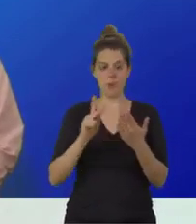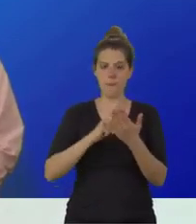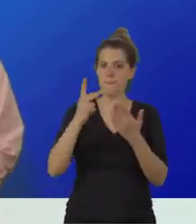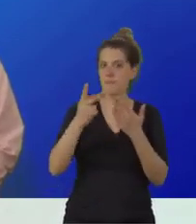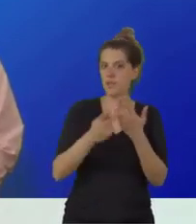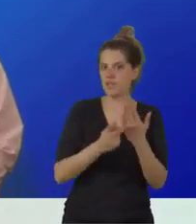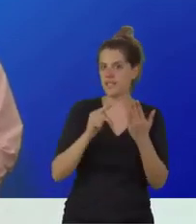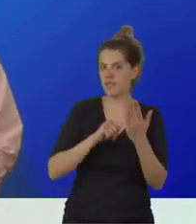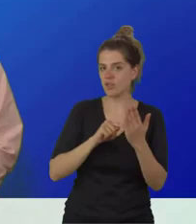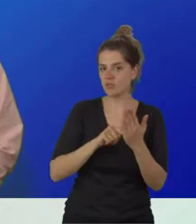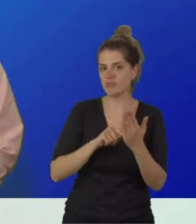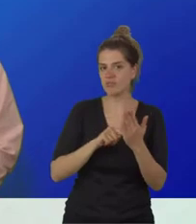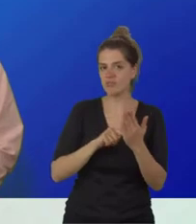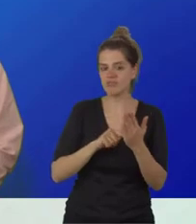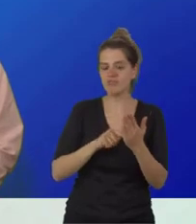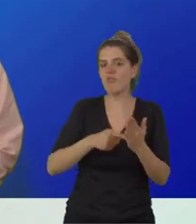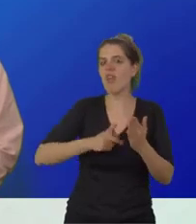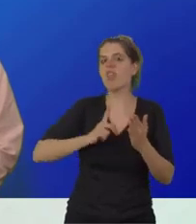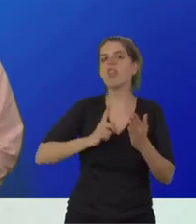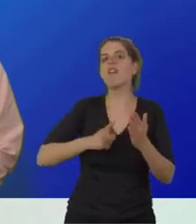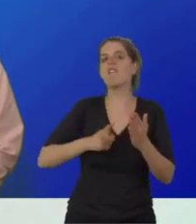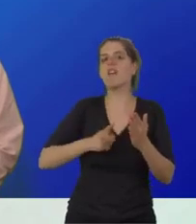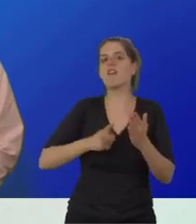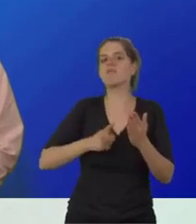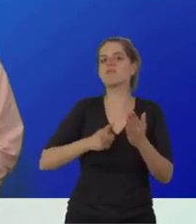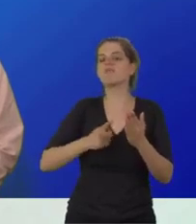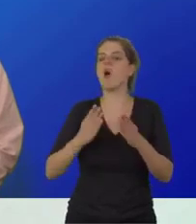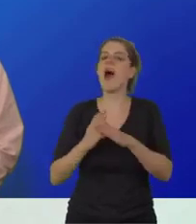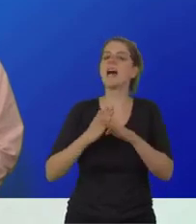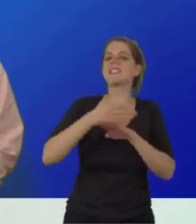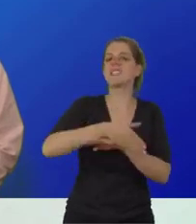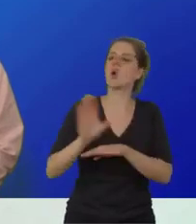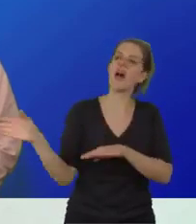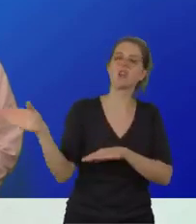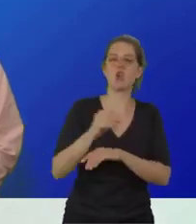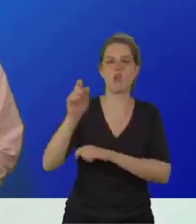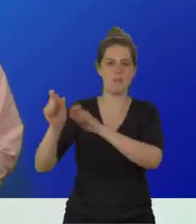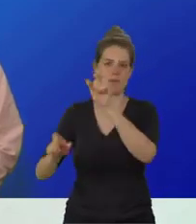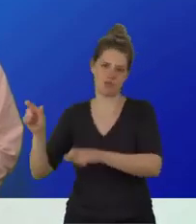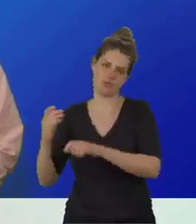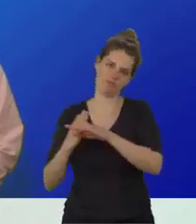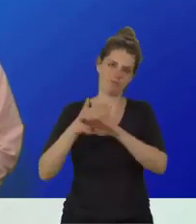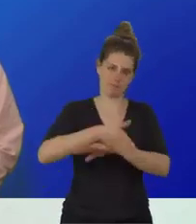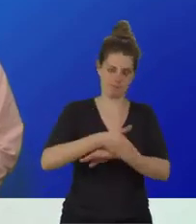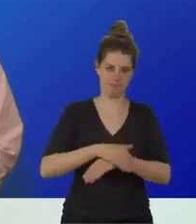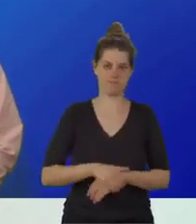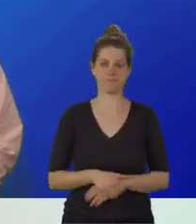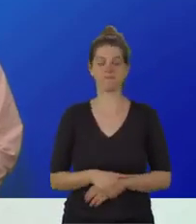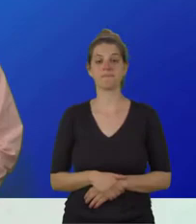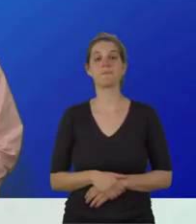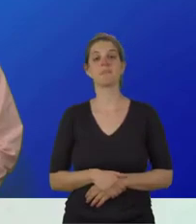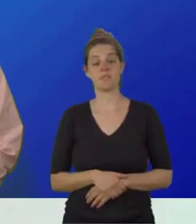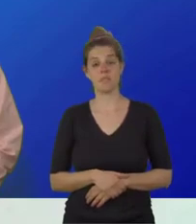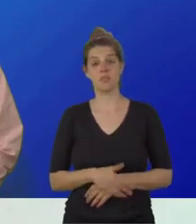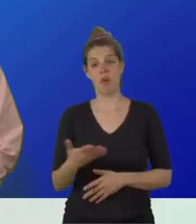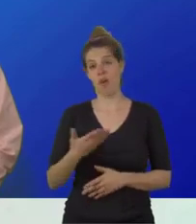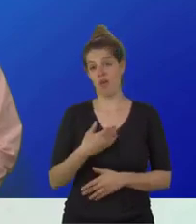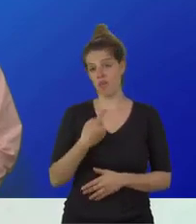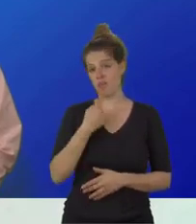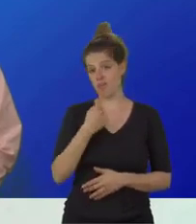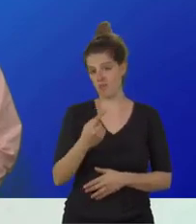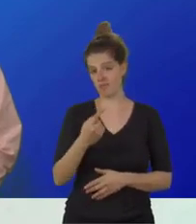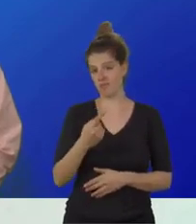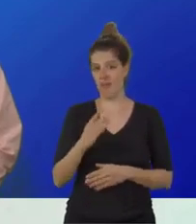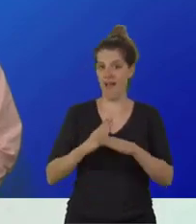siempre está hablando de que ese proyecto tiene que dar acceso a todas las personas. Ese concepto que acabo